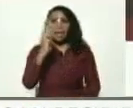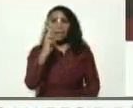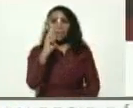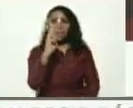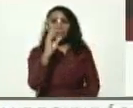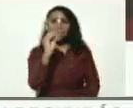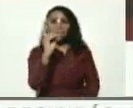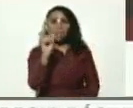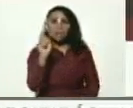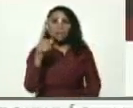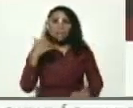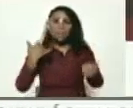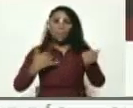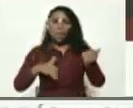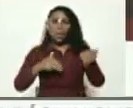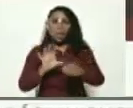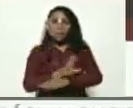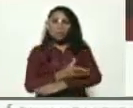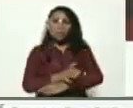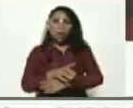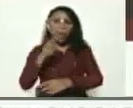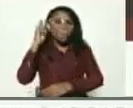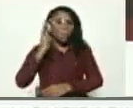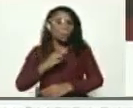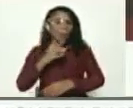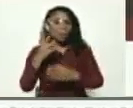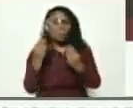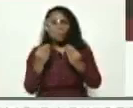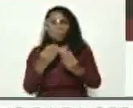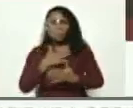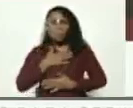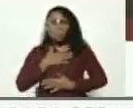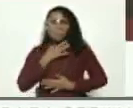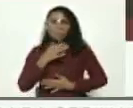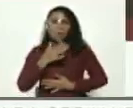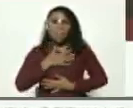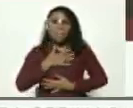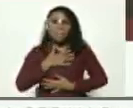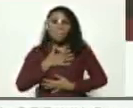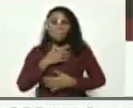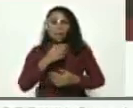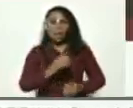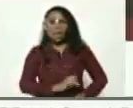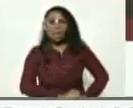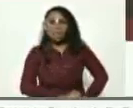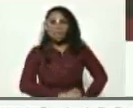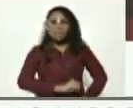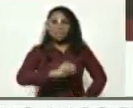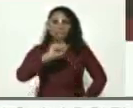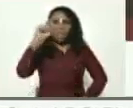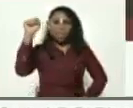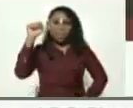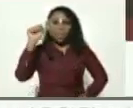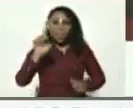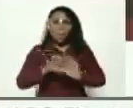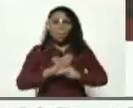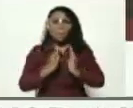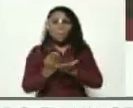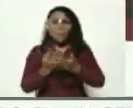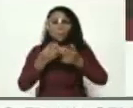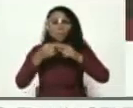su canto a Bolívar que tanto me gusta a mí. Libertador, un mundo de